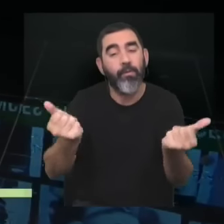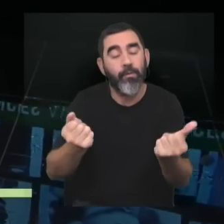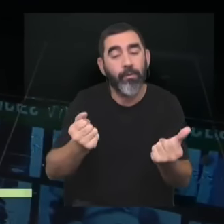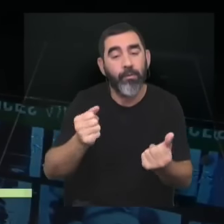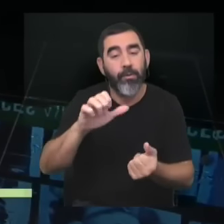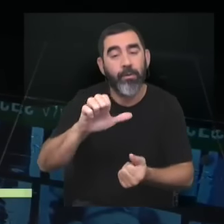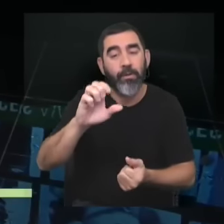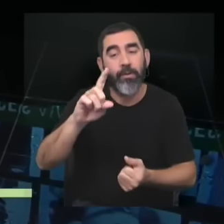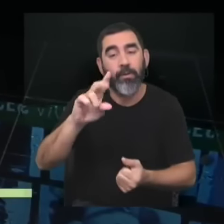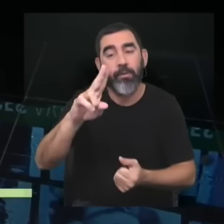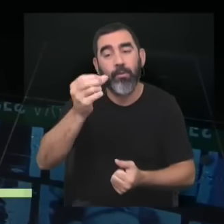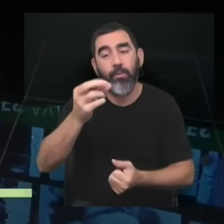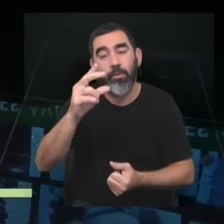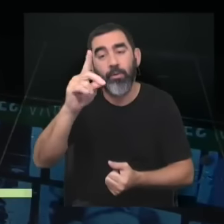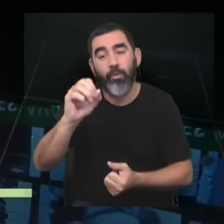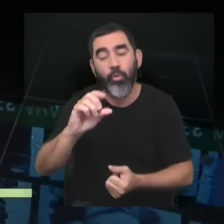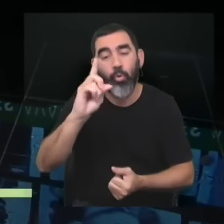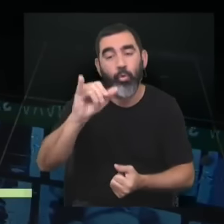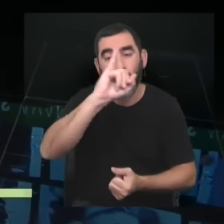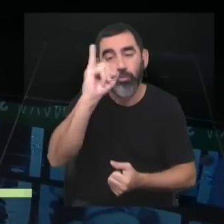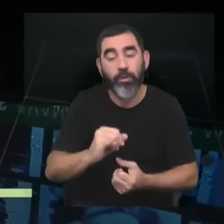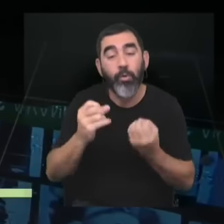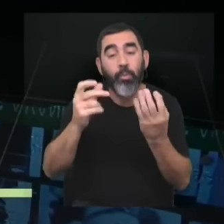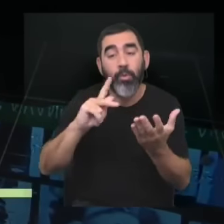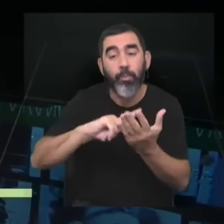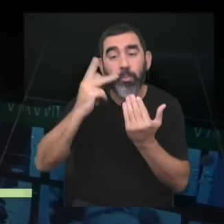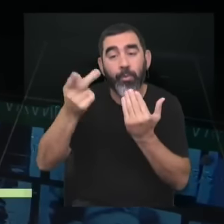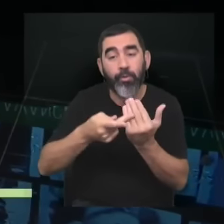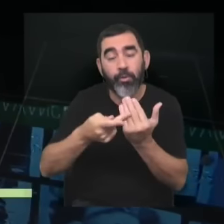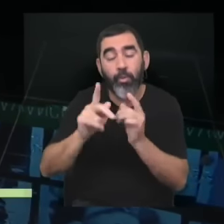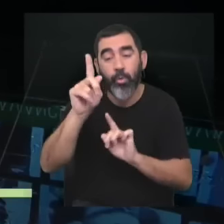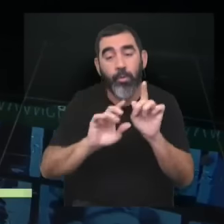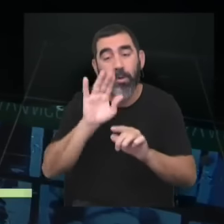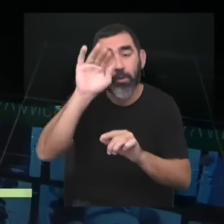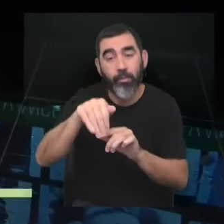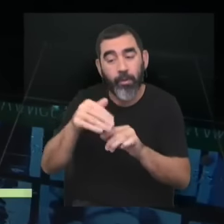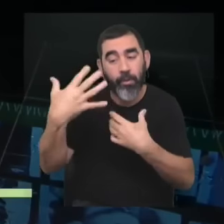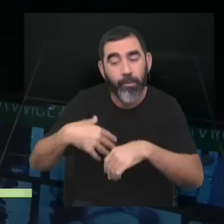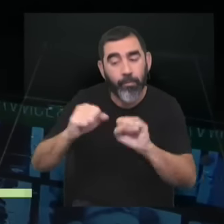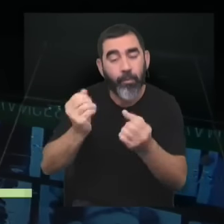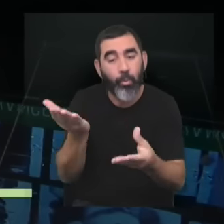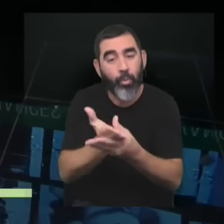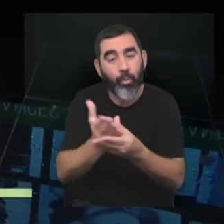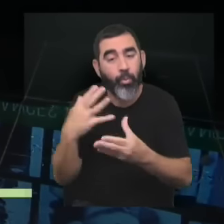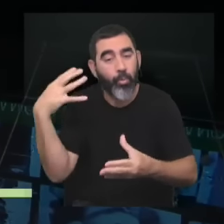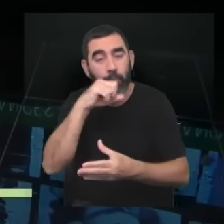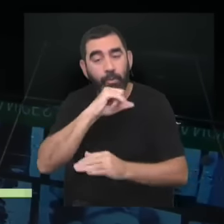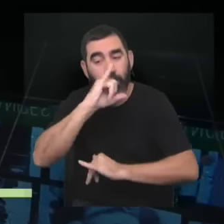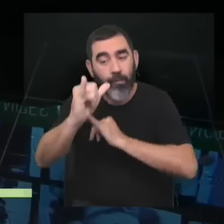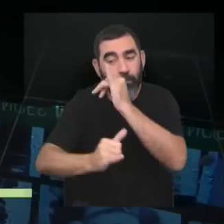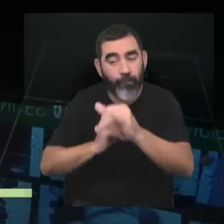Eduardo González luego de que el proyecto cruzar eh de la Universidad de la República hallar un documento Secreto con información